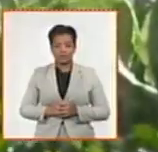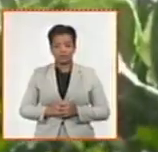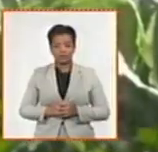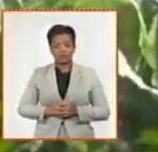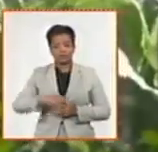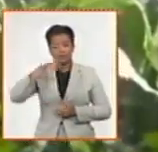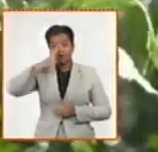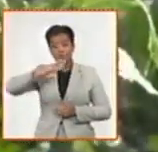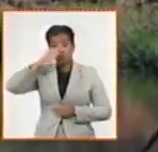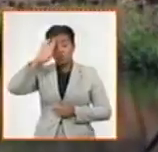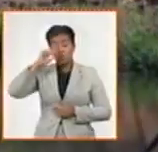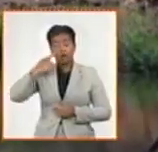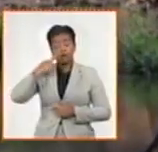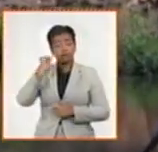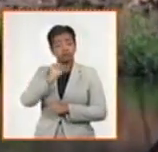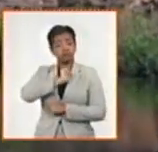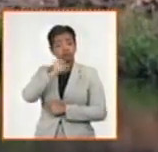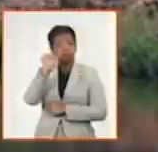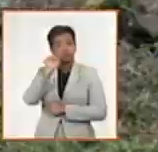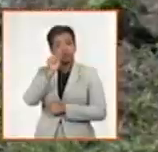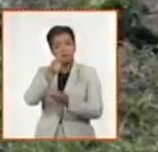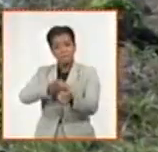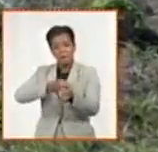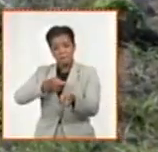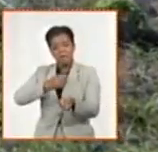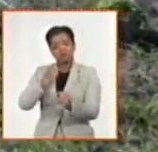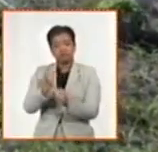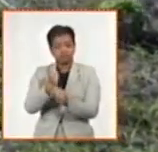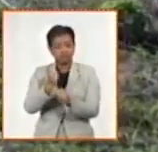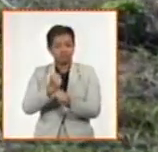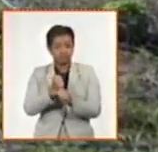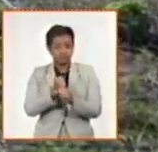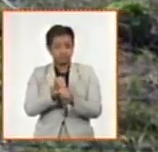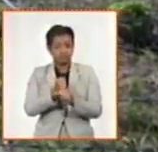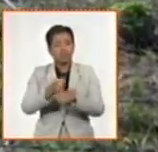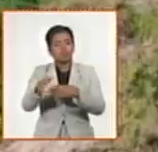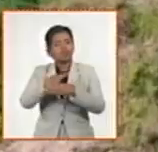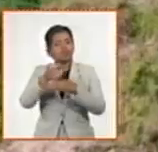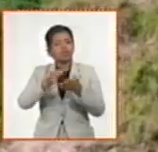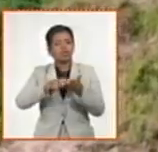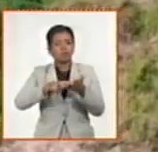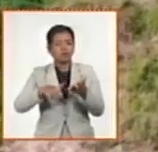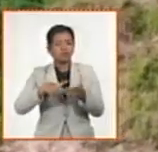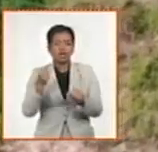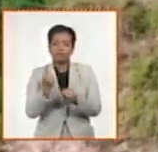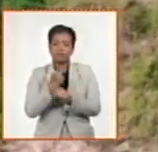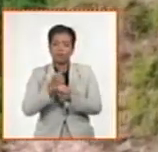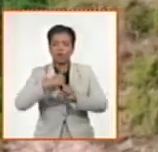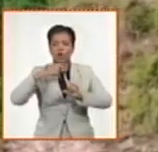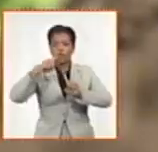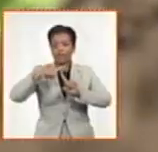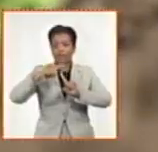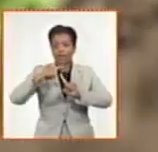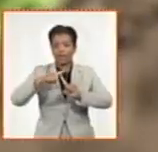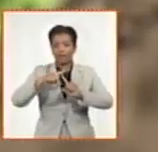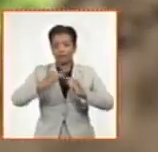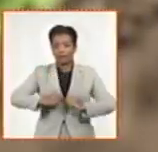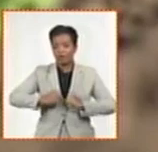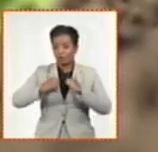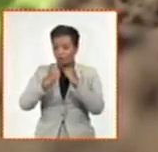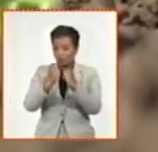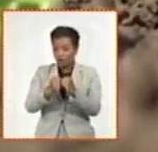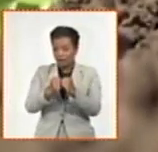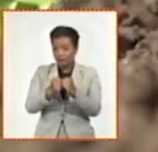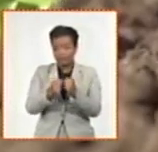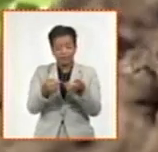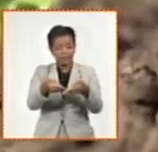Cuba es pionera en la apuesta por la agricultura ecológica. En varios territorios se aplican técnicas para restablecer la fertilidad